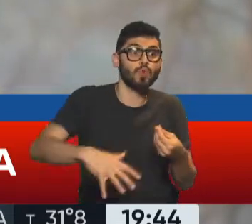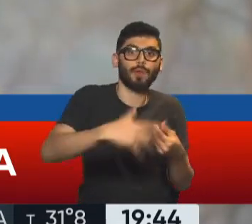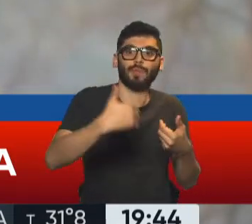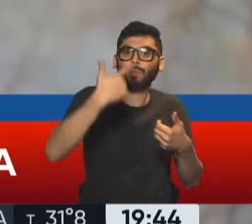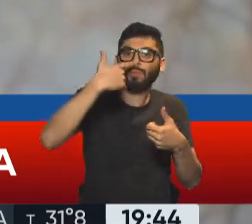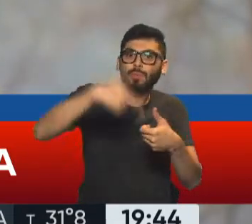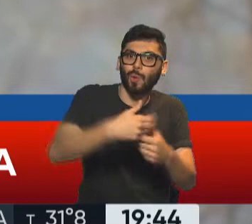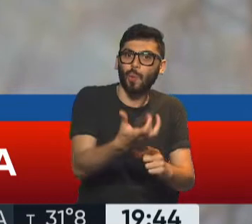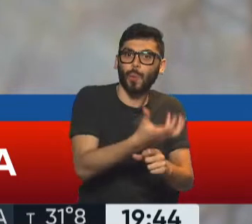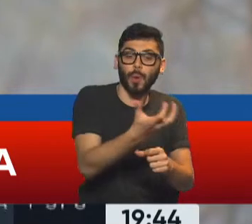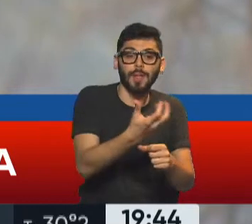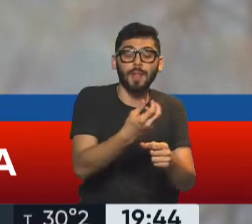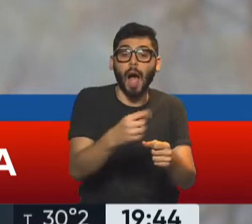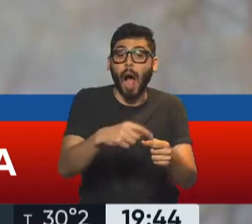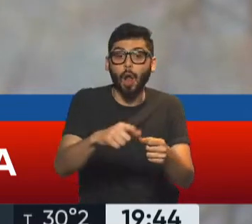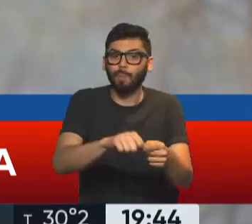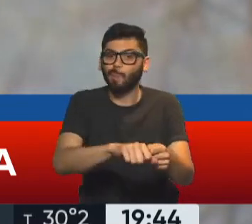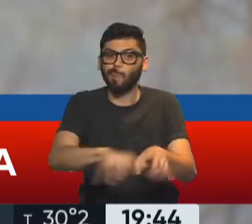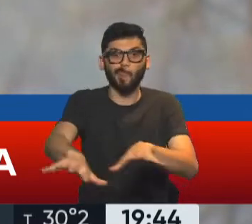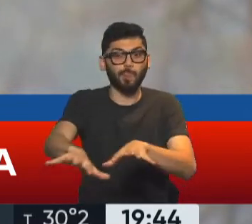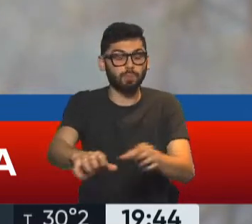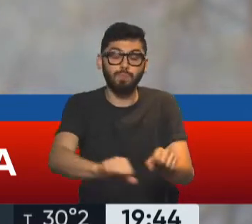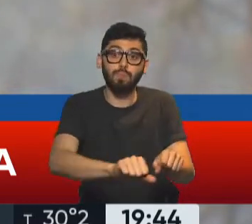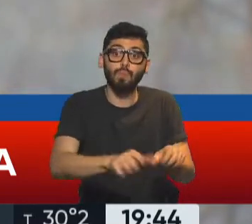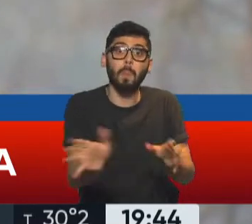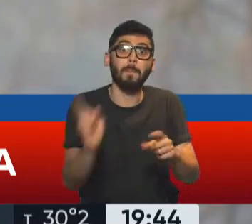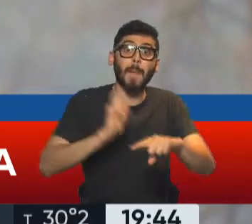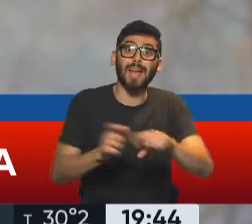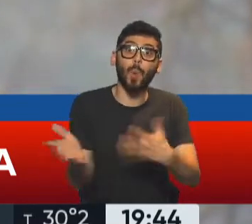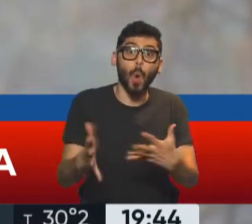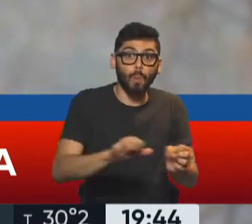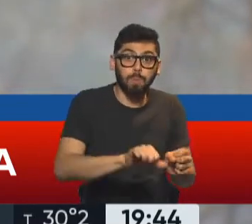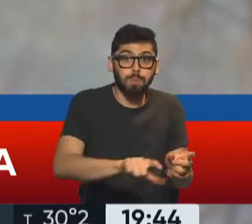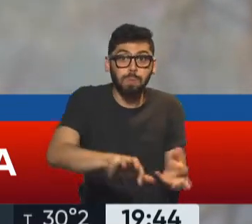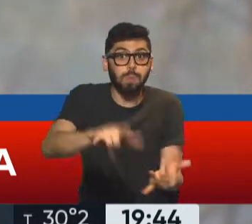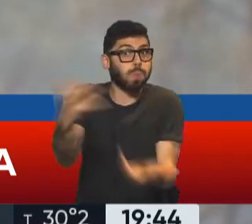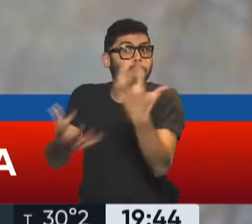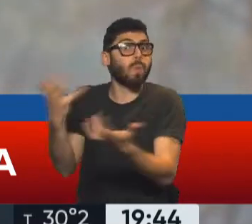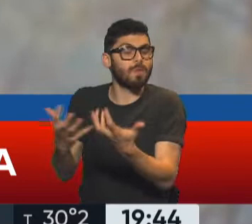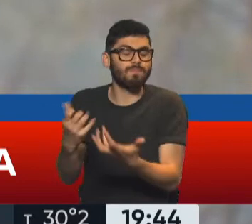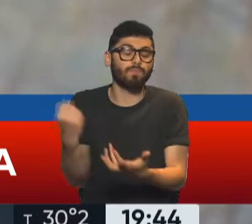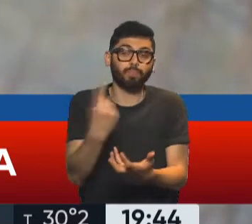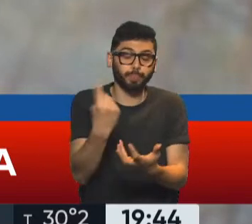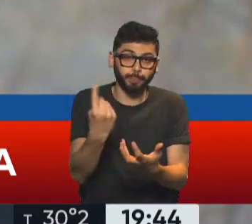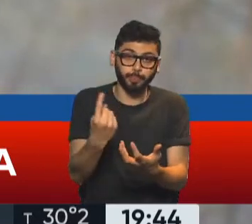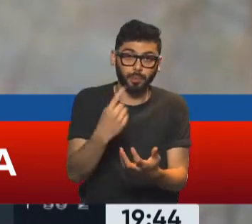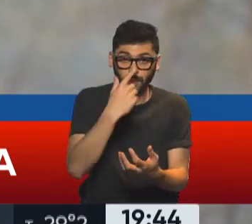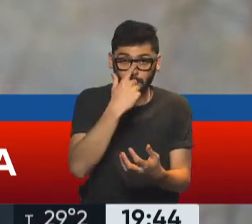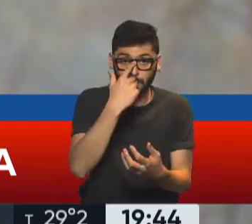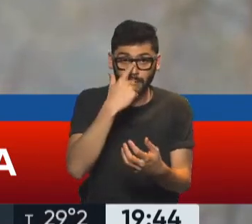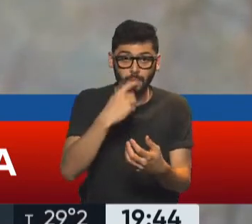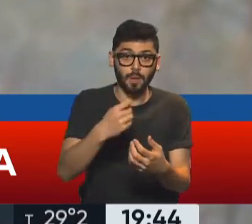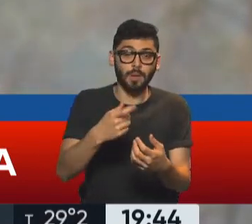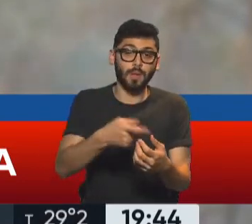que tengamos las condiciones que estuvo el incendio del día de ayer. Un avance muy rápido, combustible